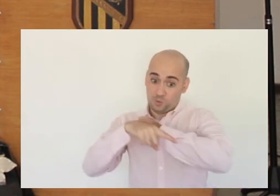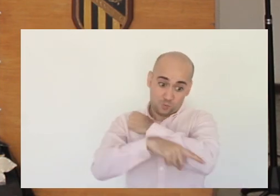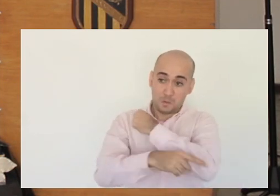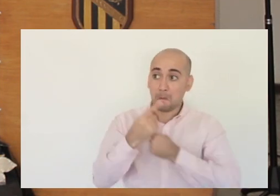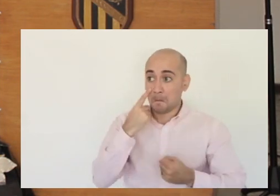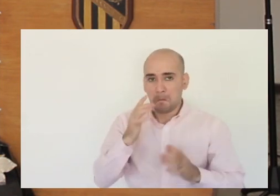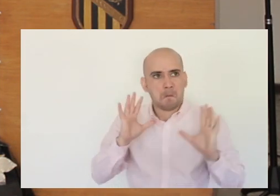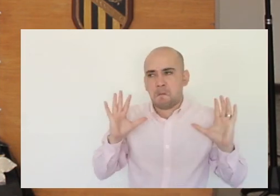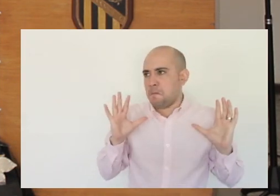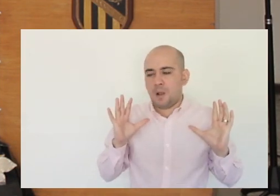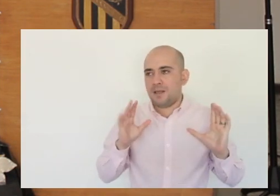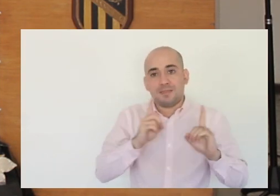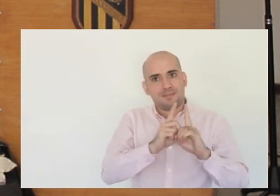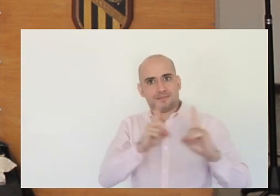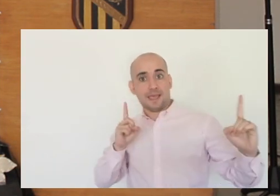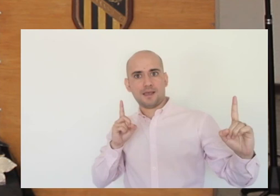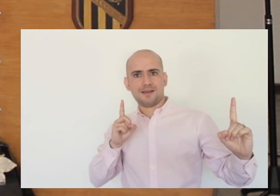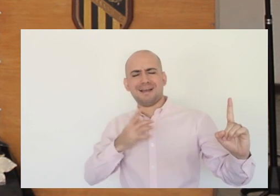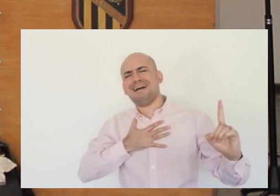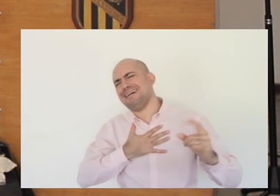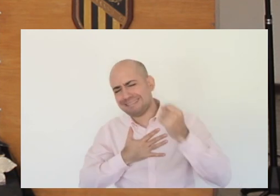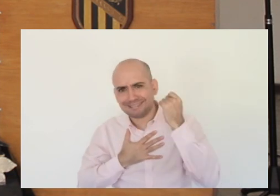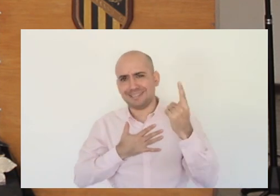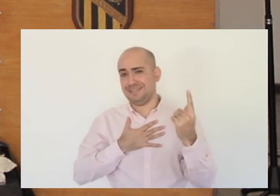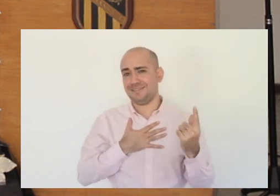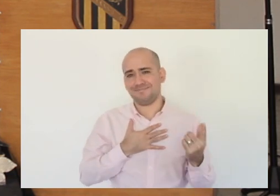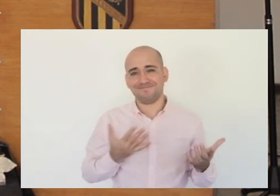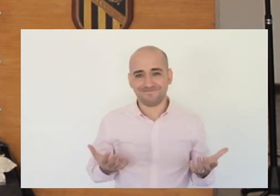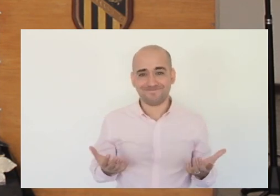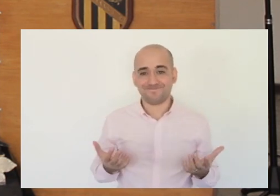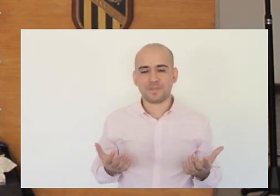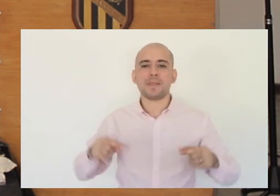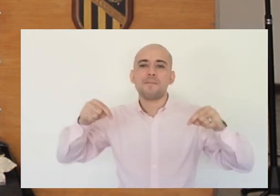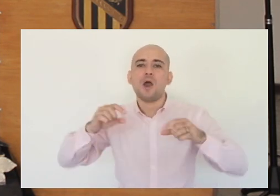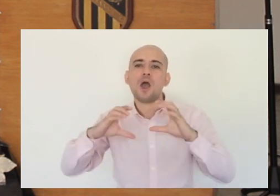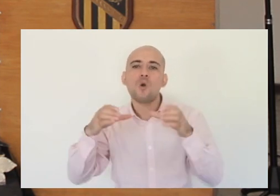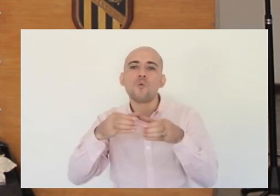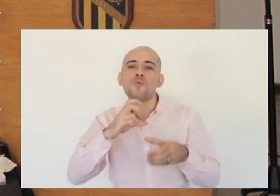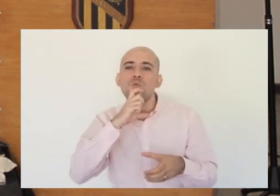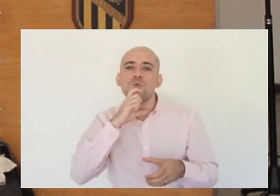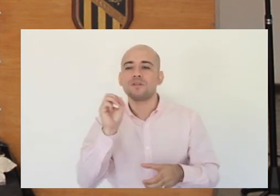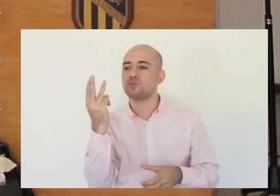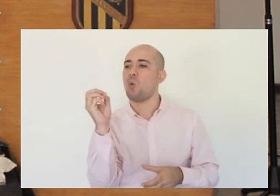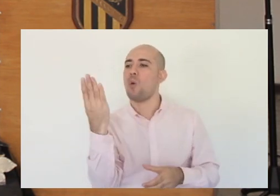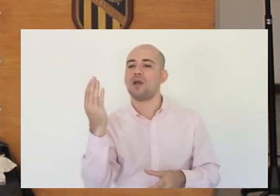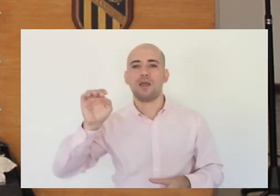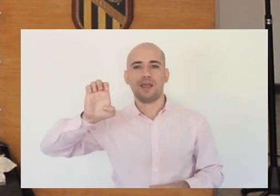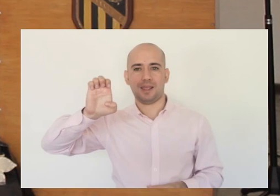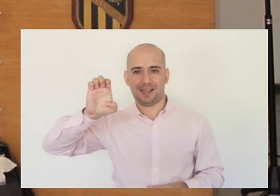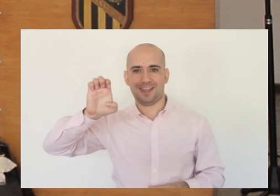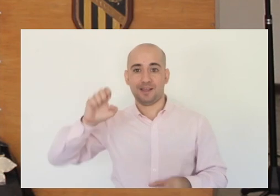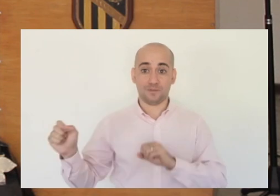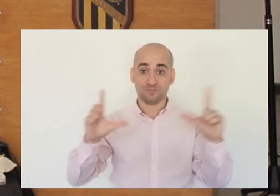sabido que el amor no conoce su propia profundidad hasta la hora de la separación. Recibe su licencia